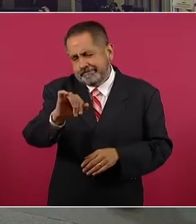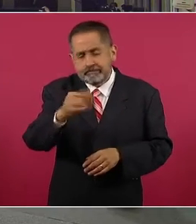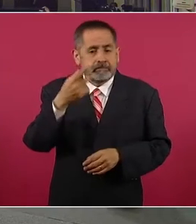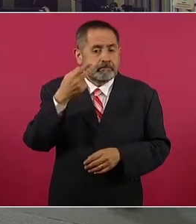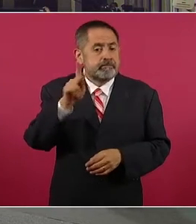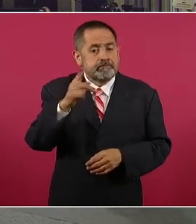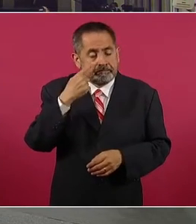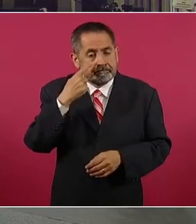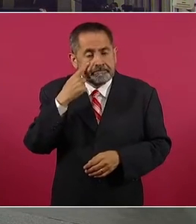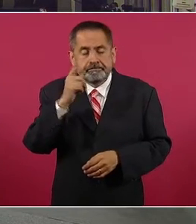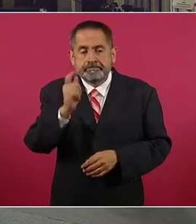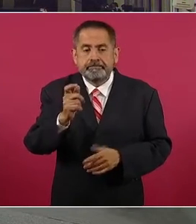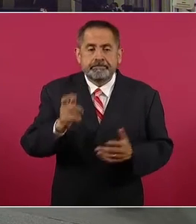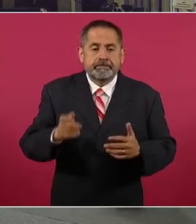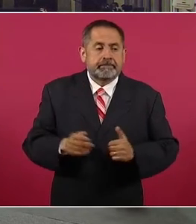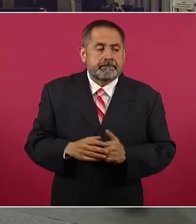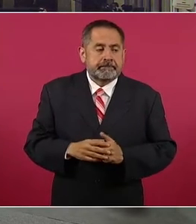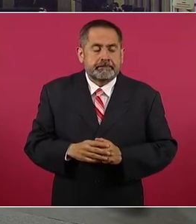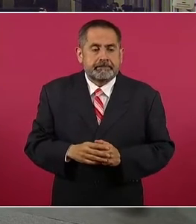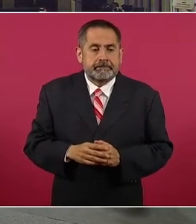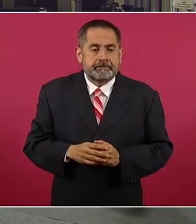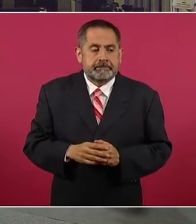Pero también